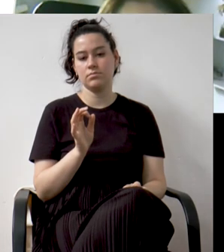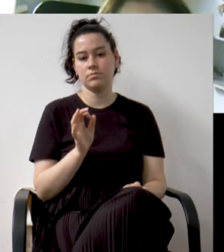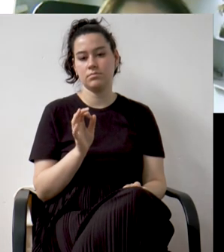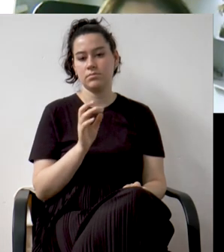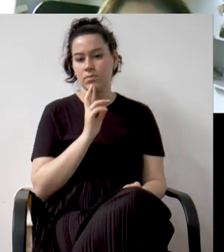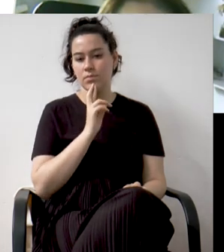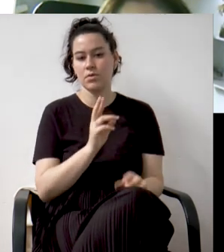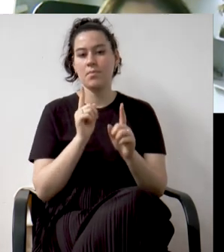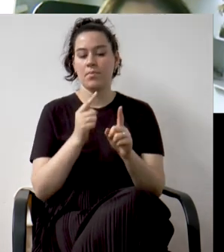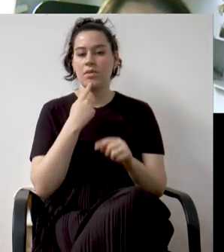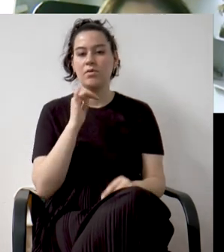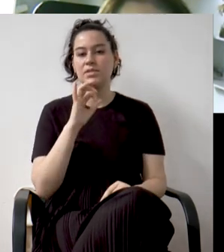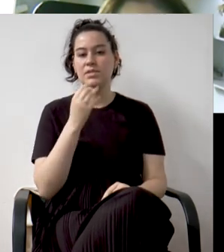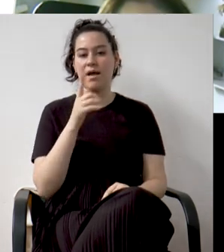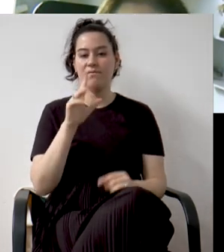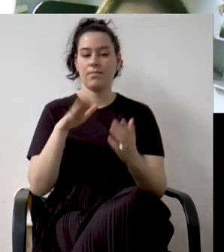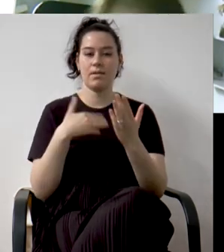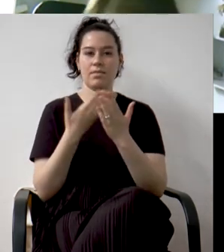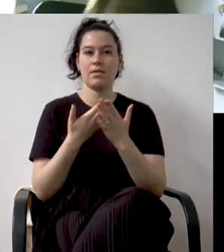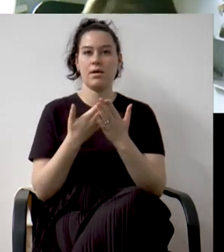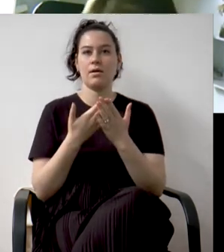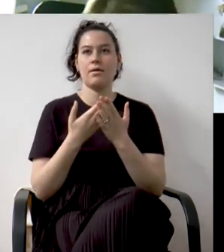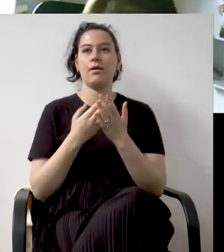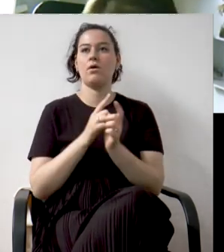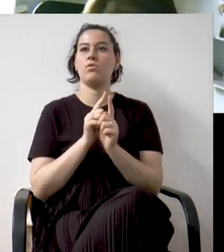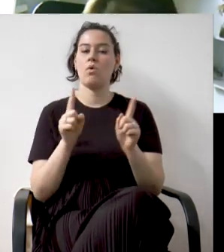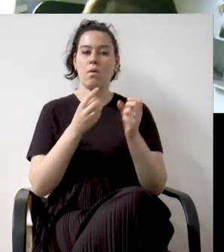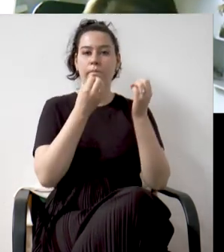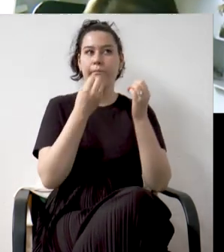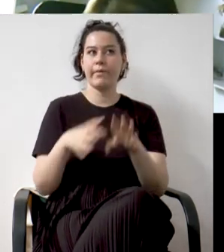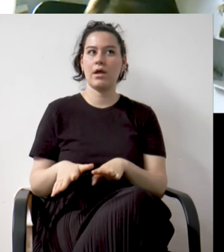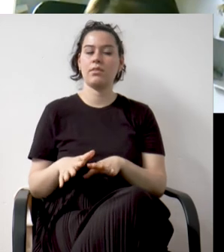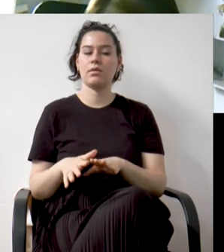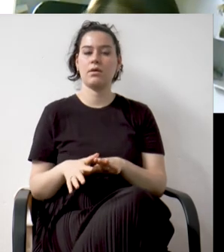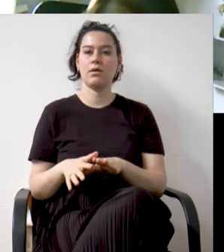respondiendo un poco a lo que Isabel plantea, no tenemos que perder de vista,